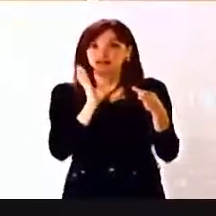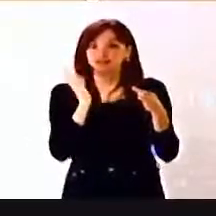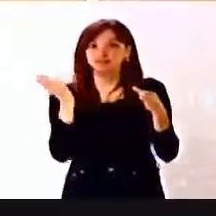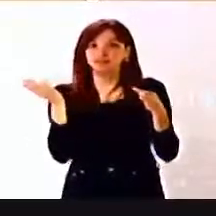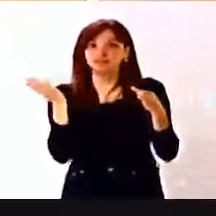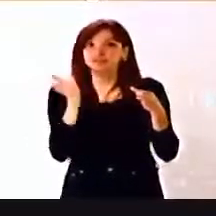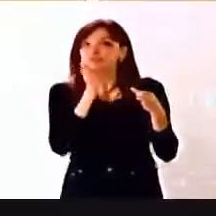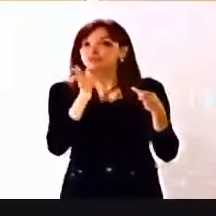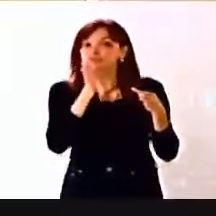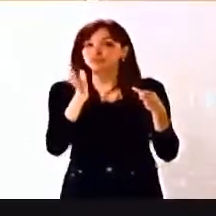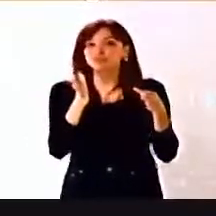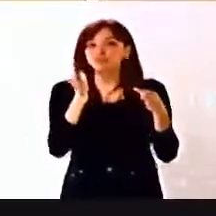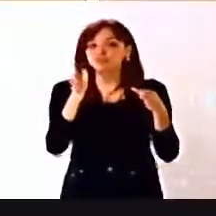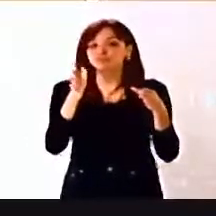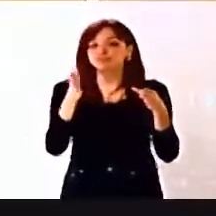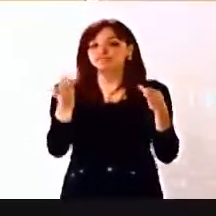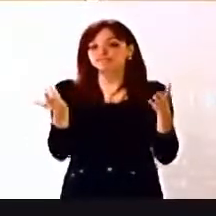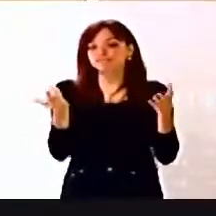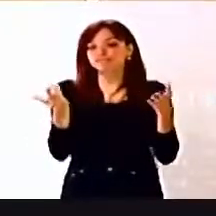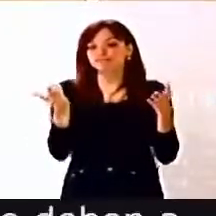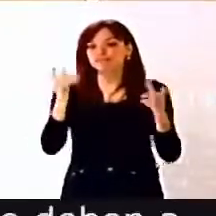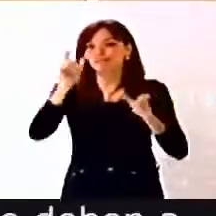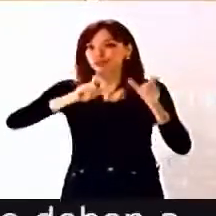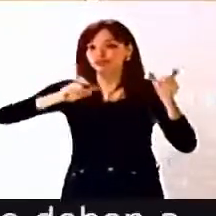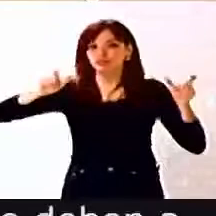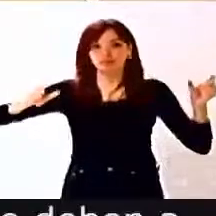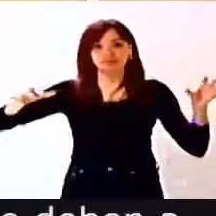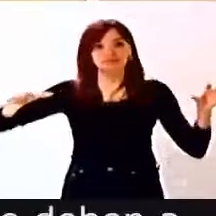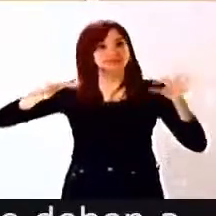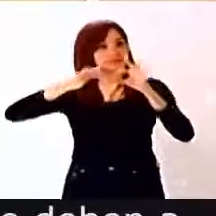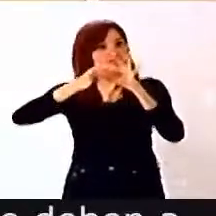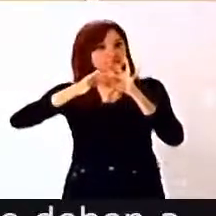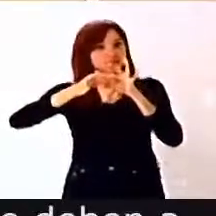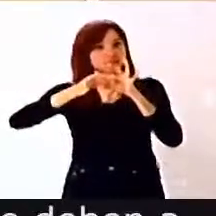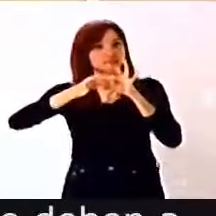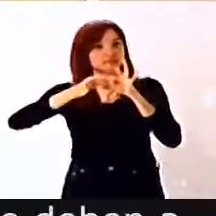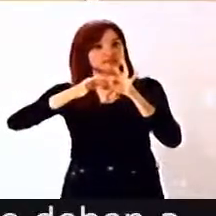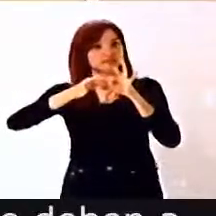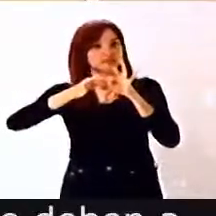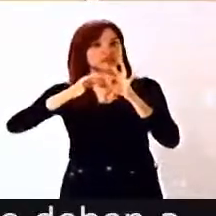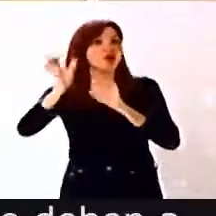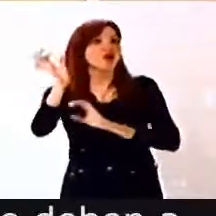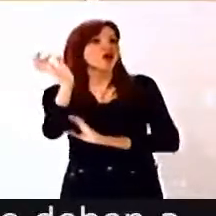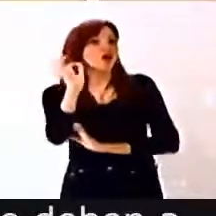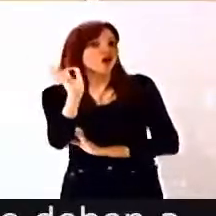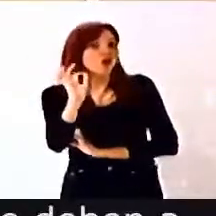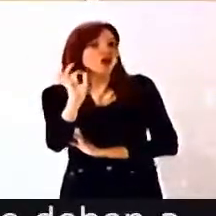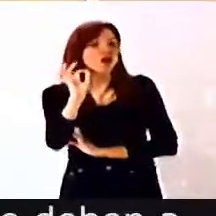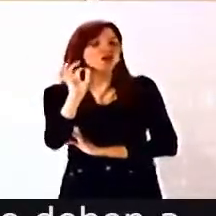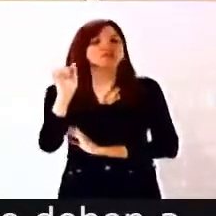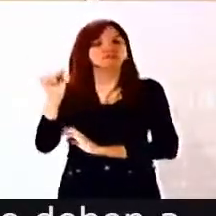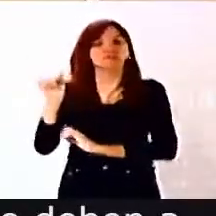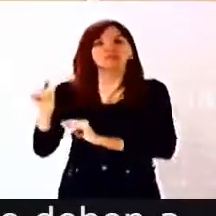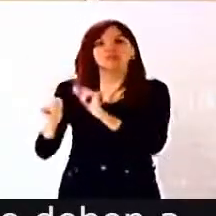se deben a casos que están relacionados o que están siendo seguidos como brotes